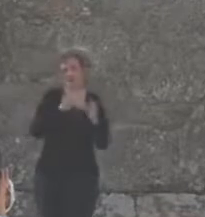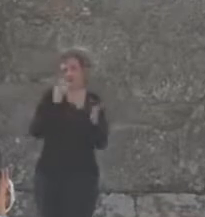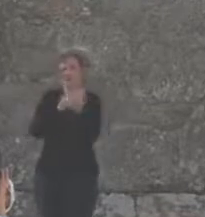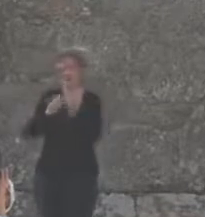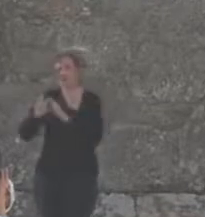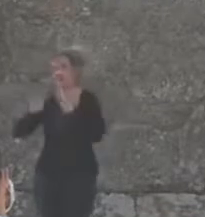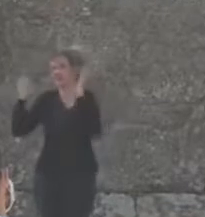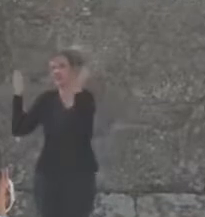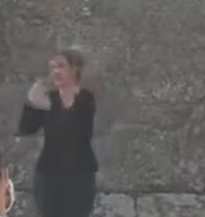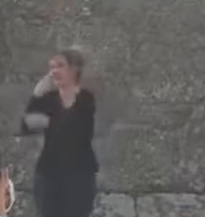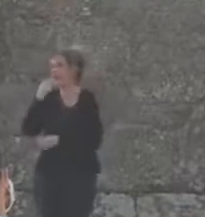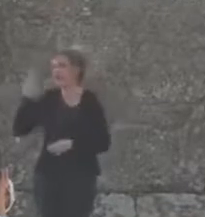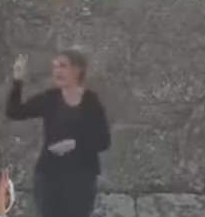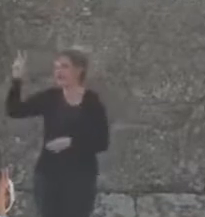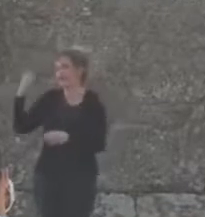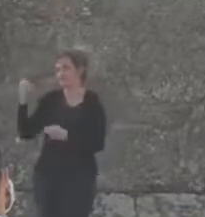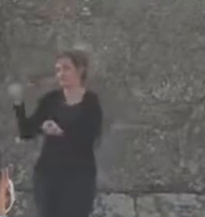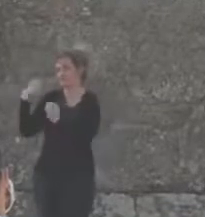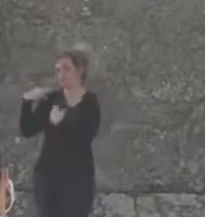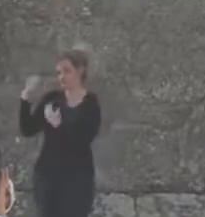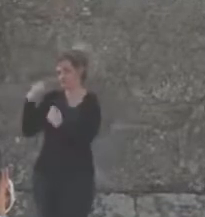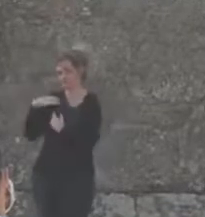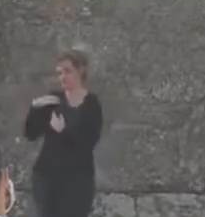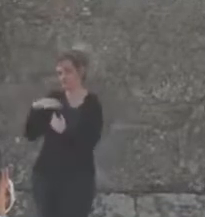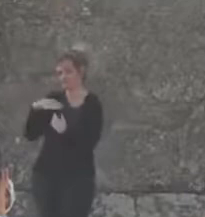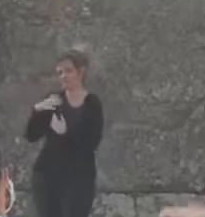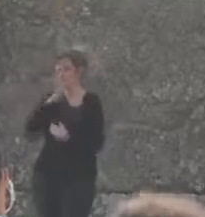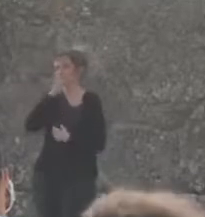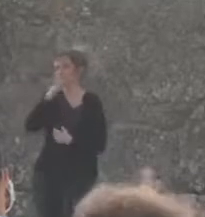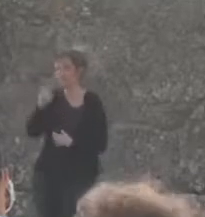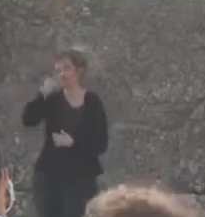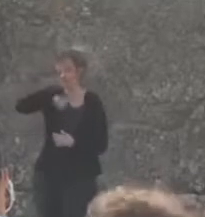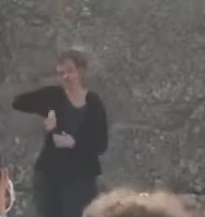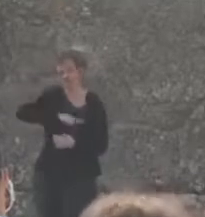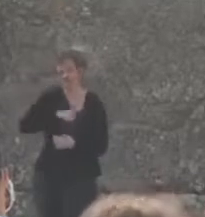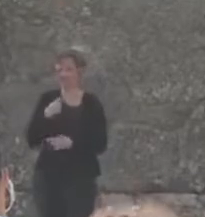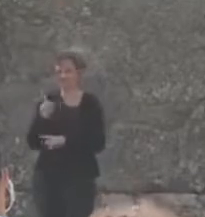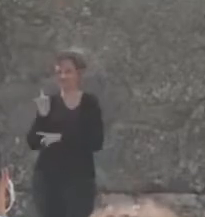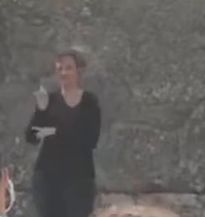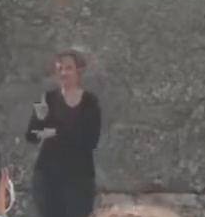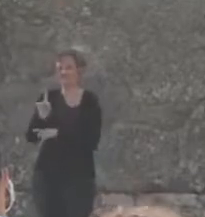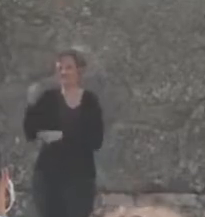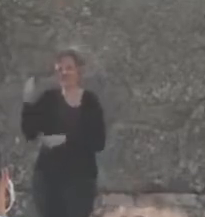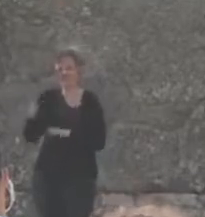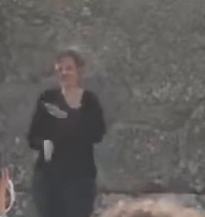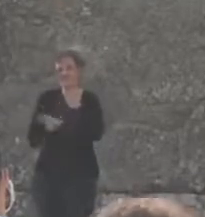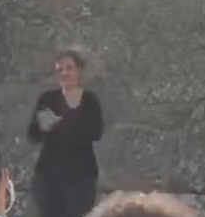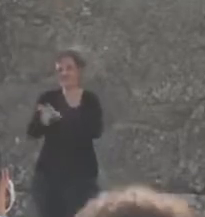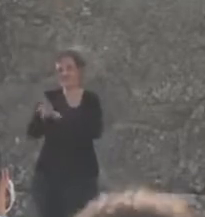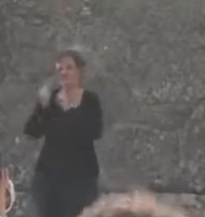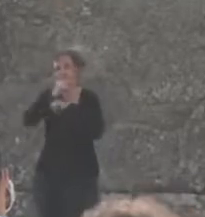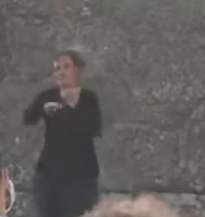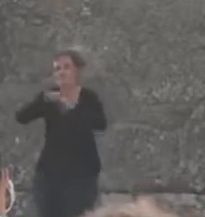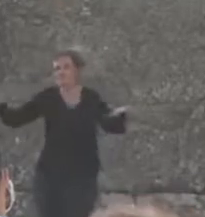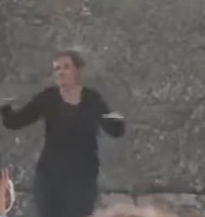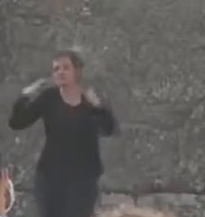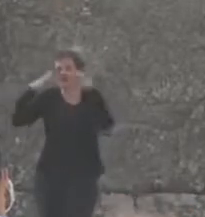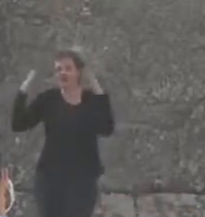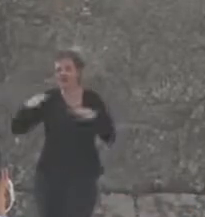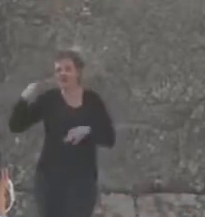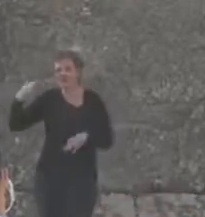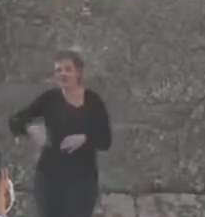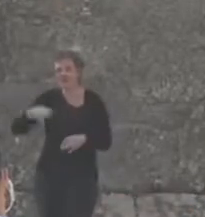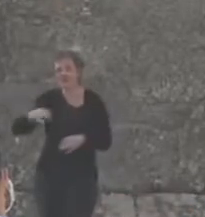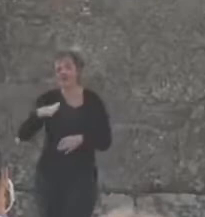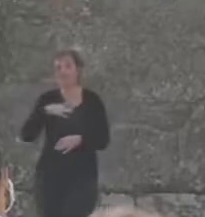concentración nazis que están saindo recentemente, e polo que a nosa presenza debe seguir e difundir a verdade para